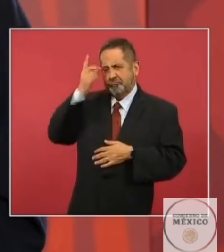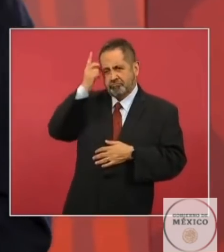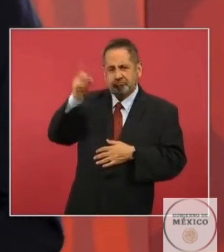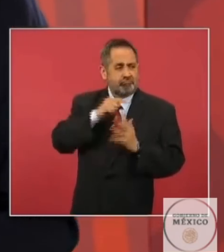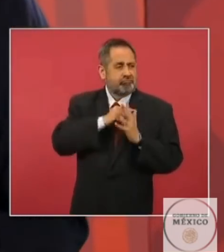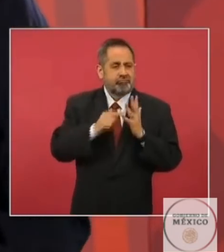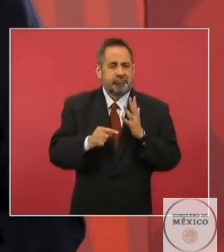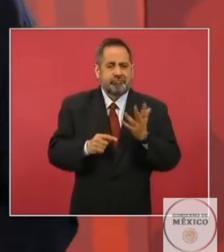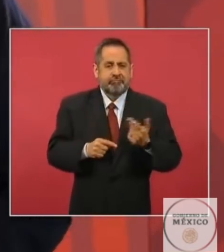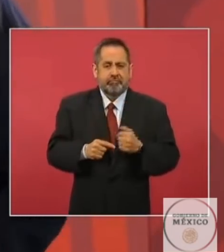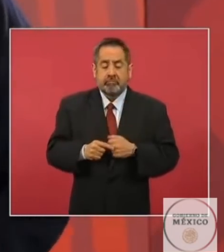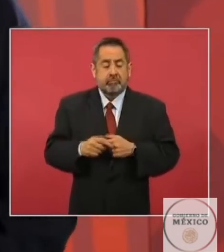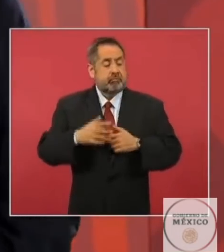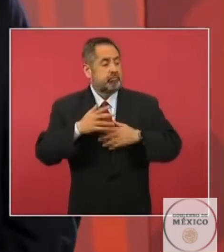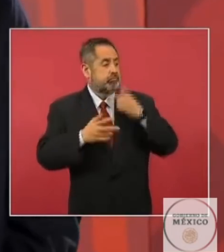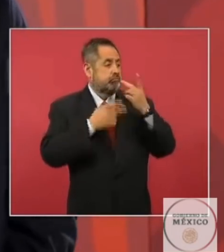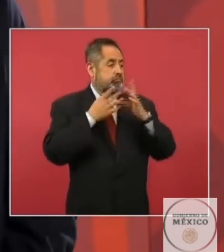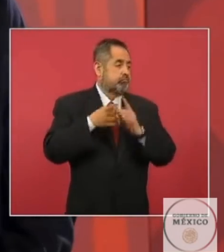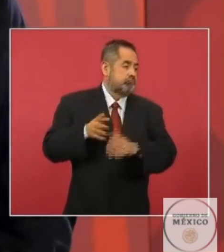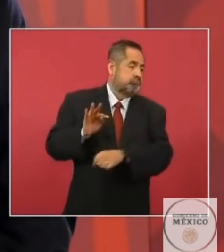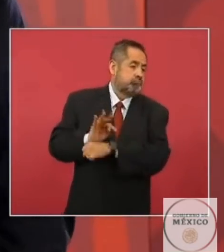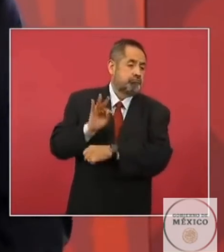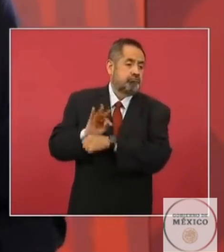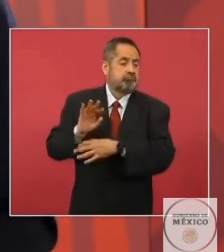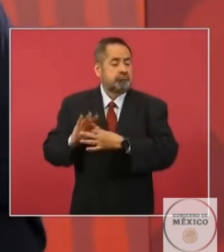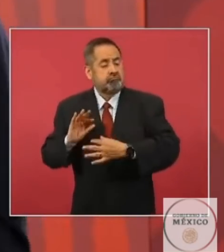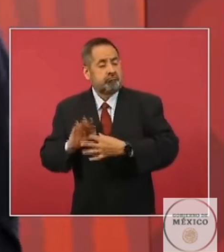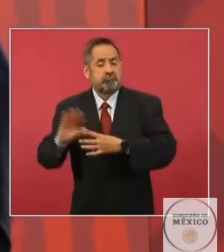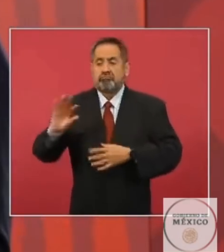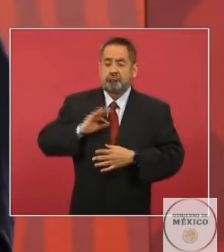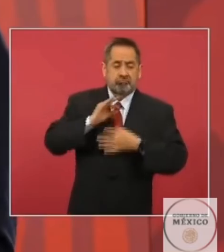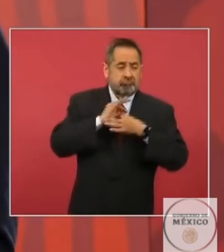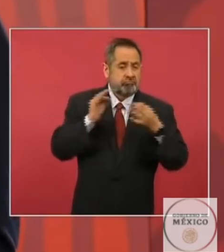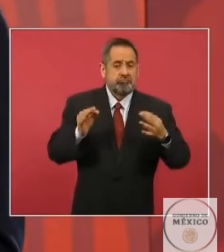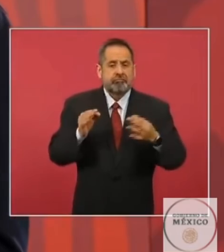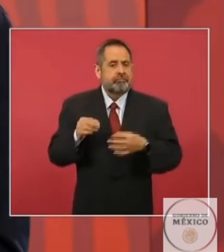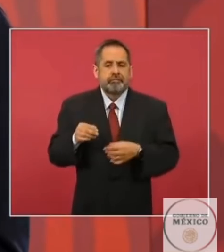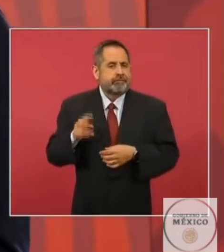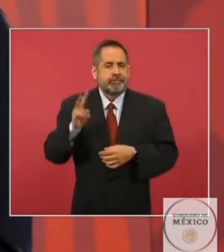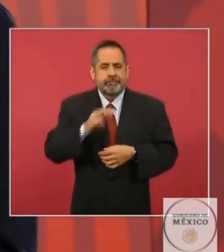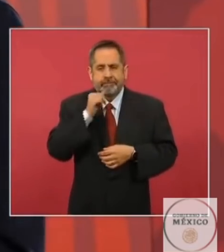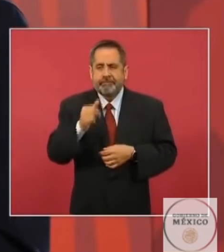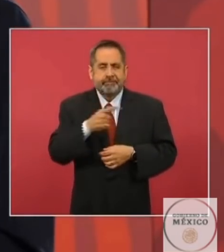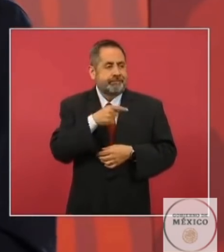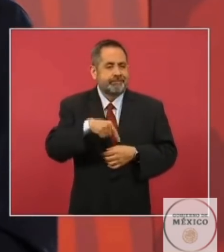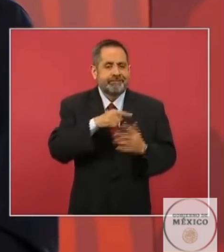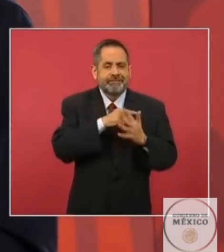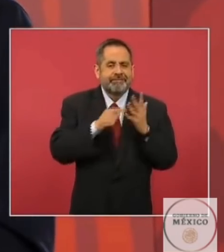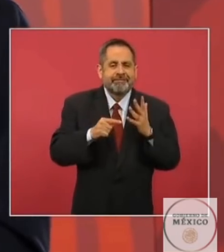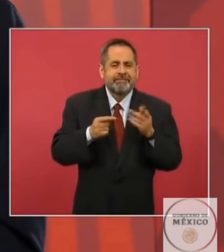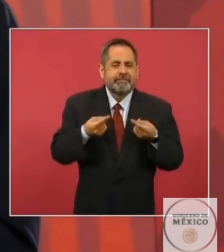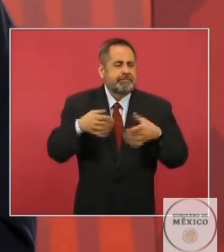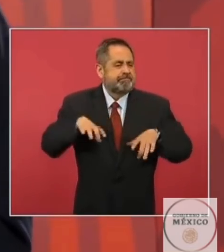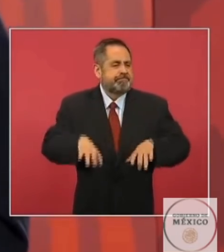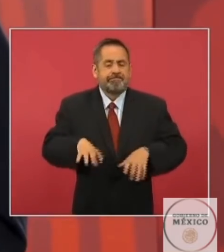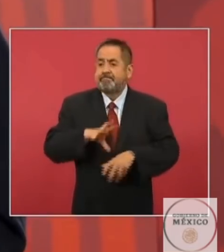eran los que hablaban en nombre de México, hablaban en nombre del pueblo de México, eran los que se quedaban con las riquezas